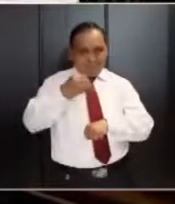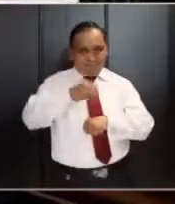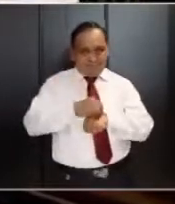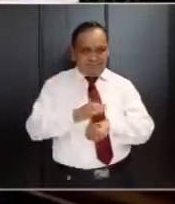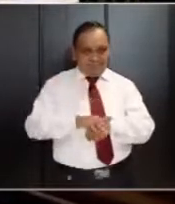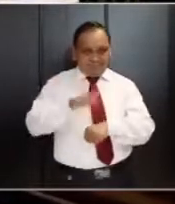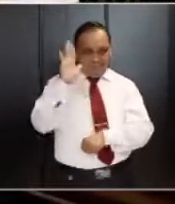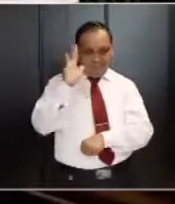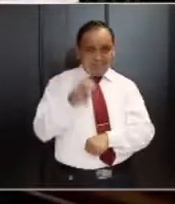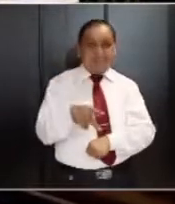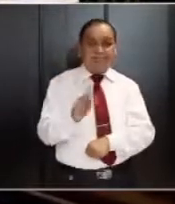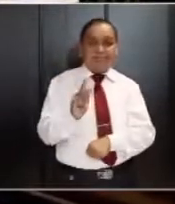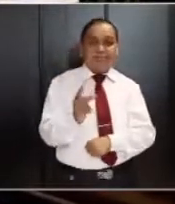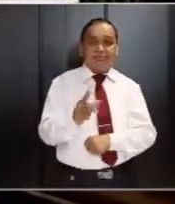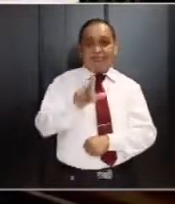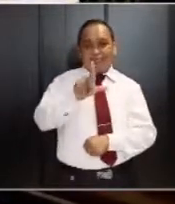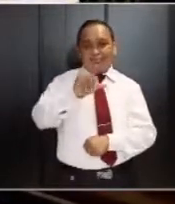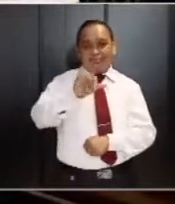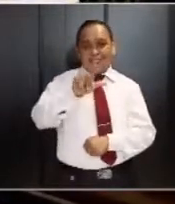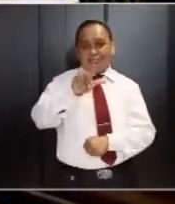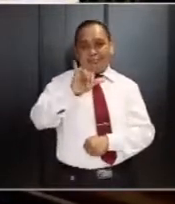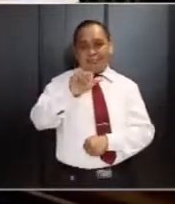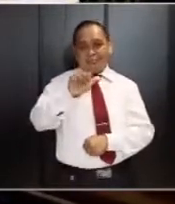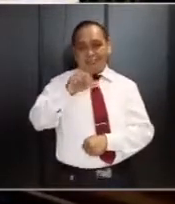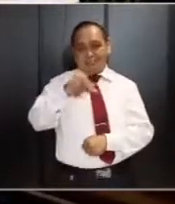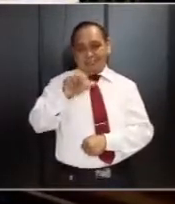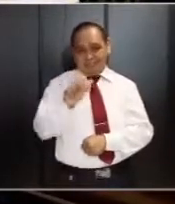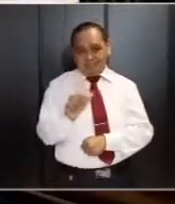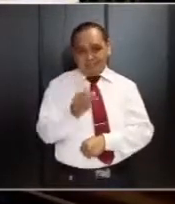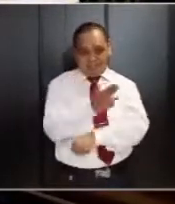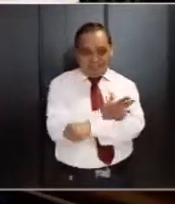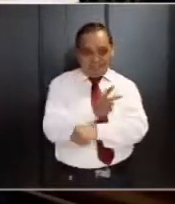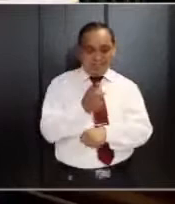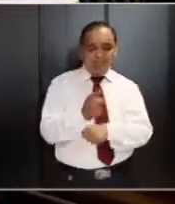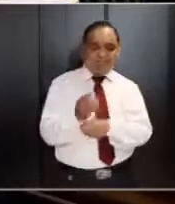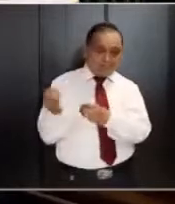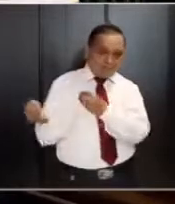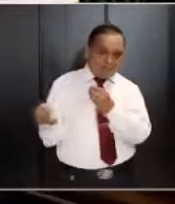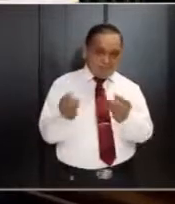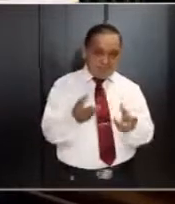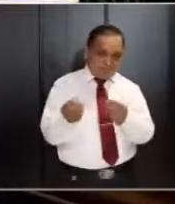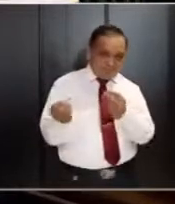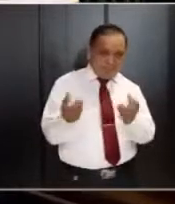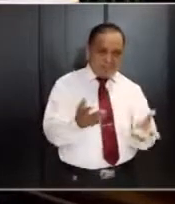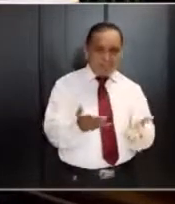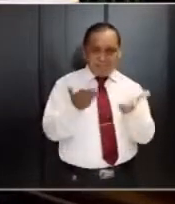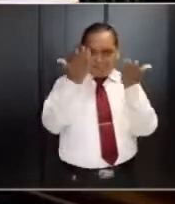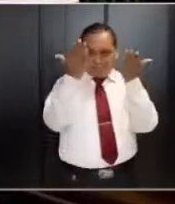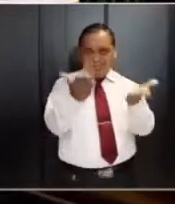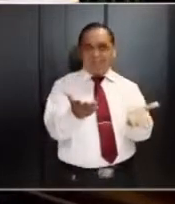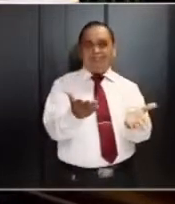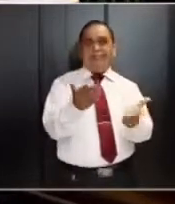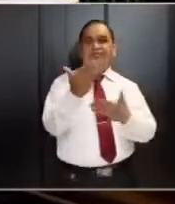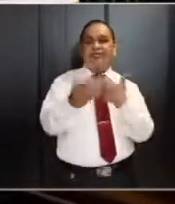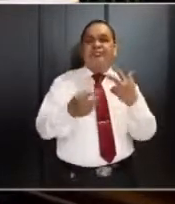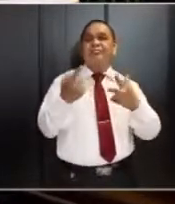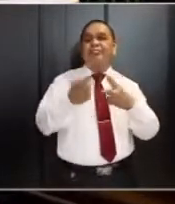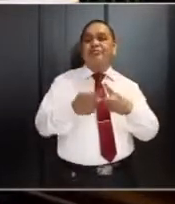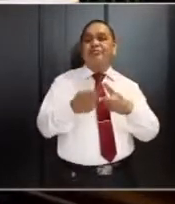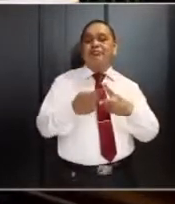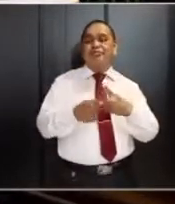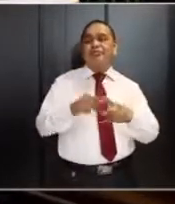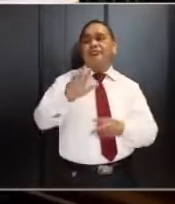necesita. Yo sé que Lilianita es muy ahorrativa y muy honesta, y vamos a tratar de que podamos abarcar. Ella calcula que